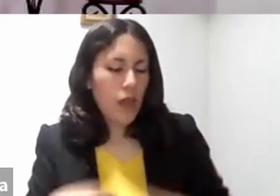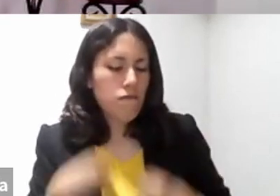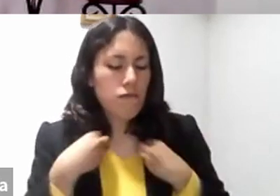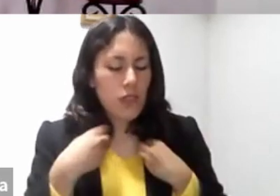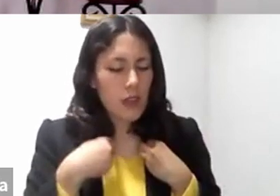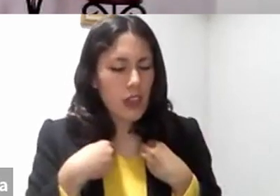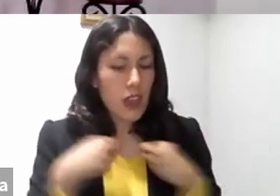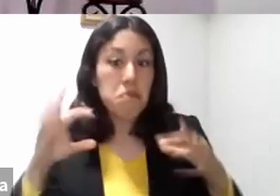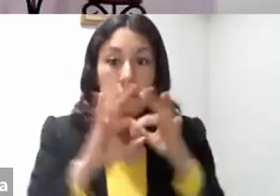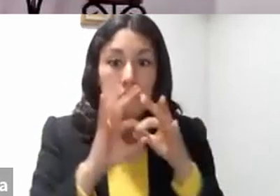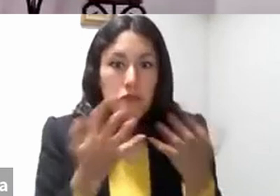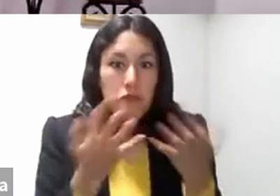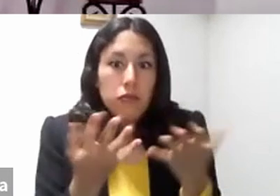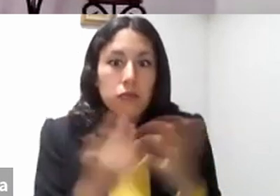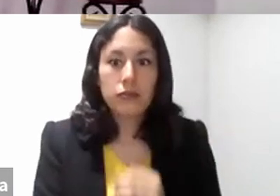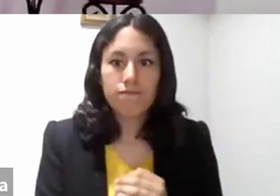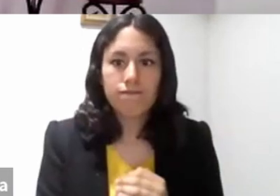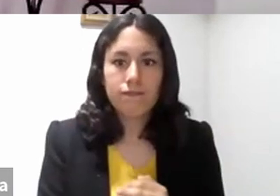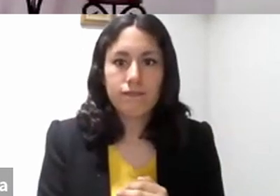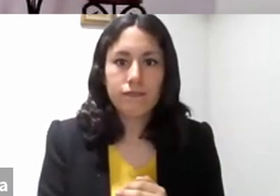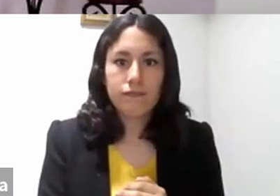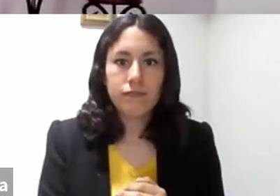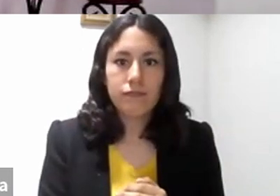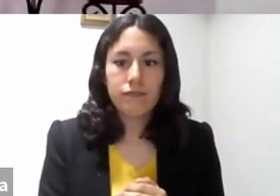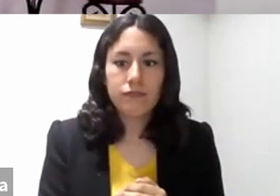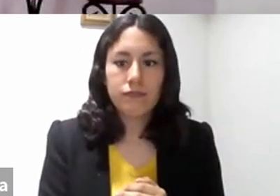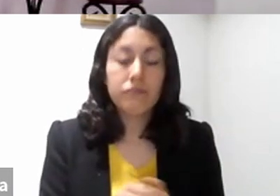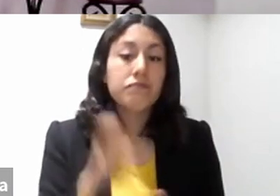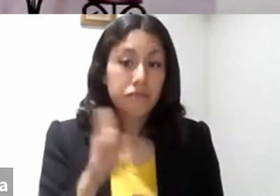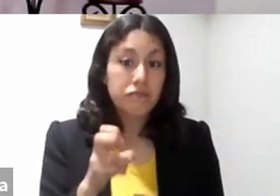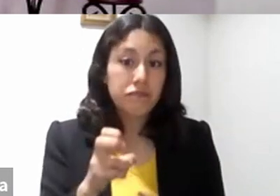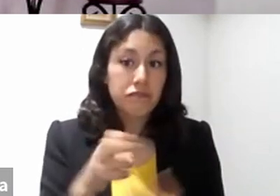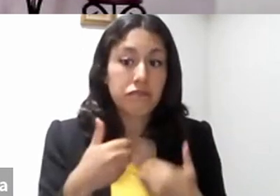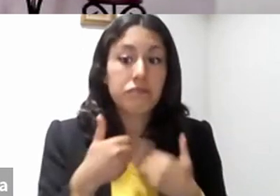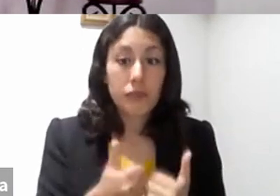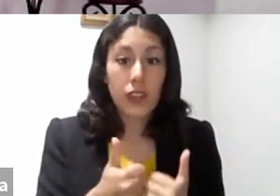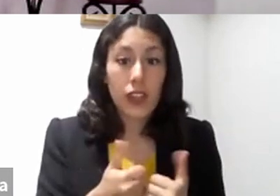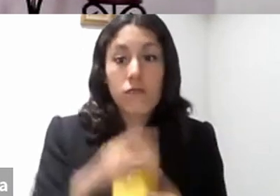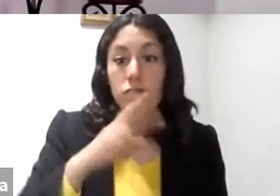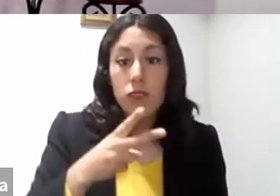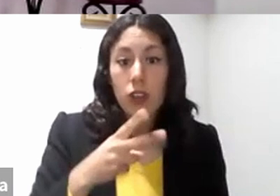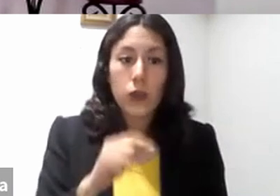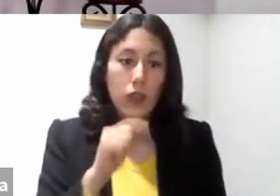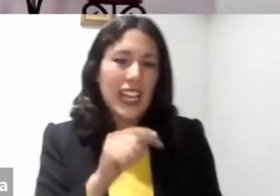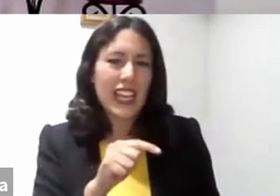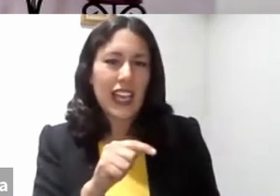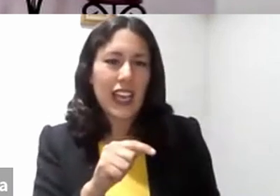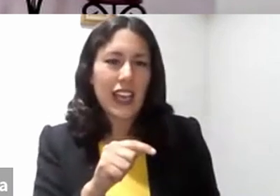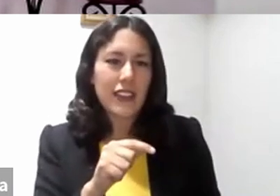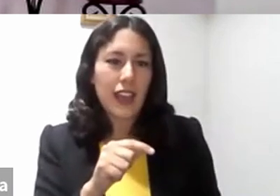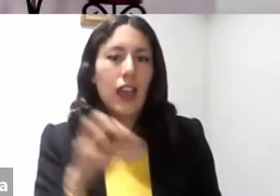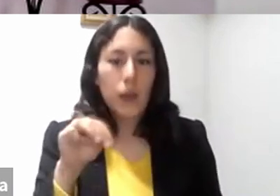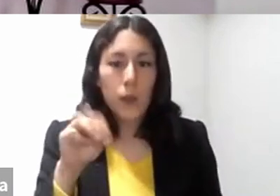entonces esas sentadas a entendernos mejor con dios es una meditación un ejemplo puede